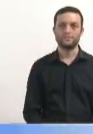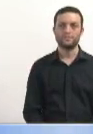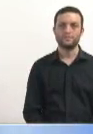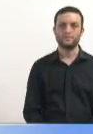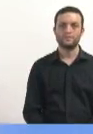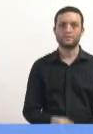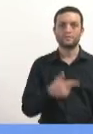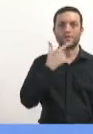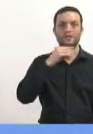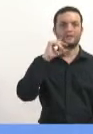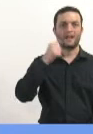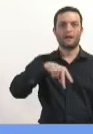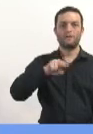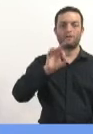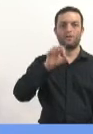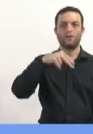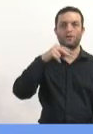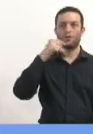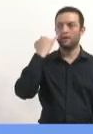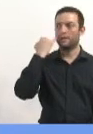el senador schiavoni su voto